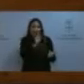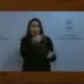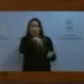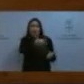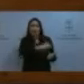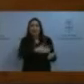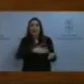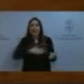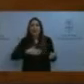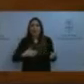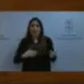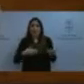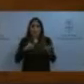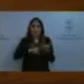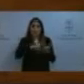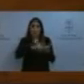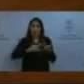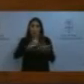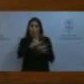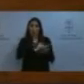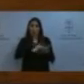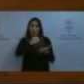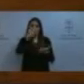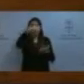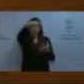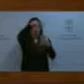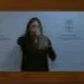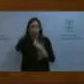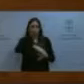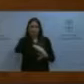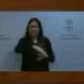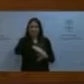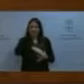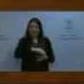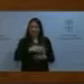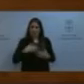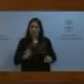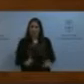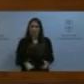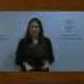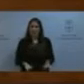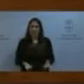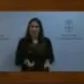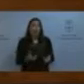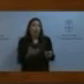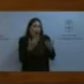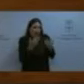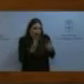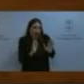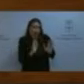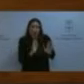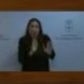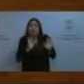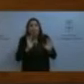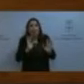quieren suprimir y unir todo. Por ello, de agradecer sus intenciones, pero